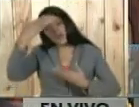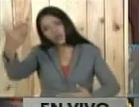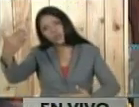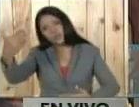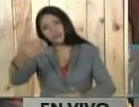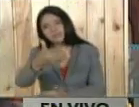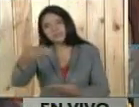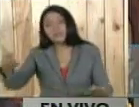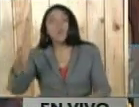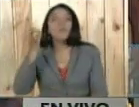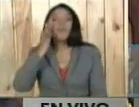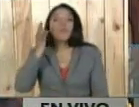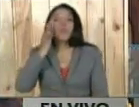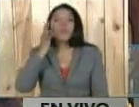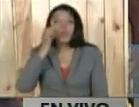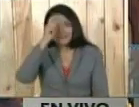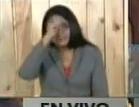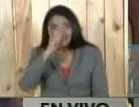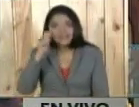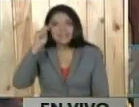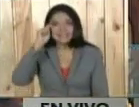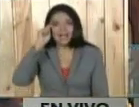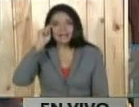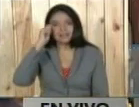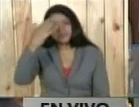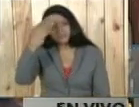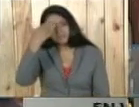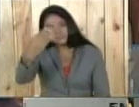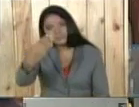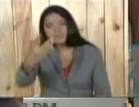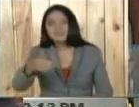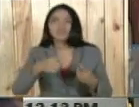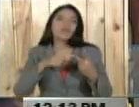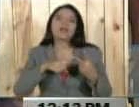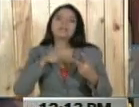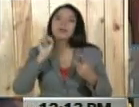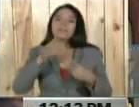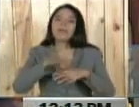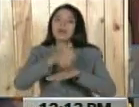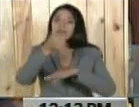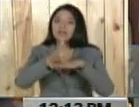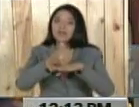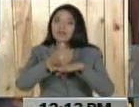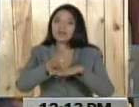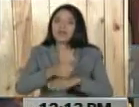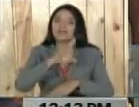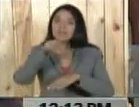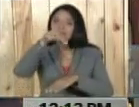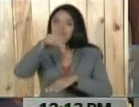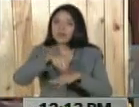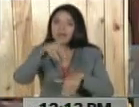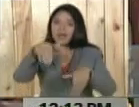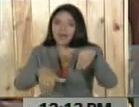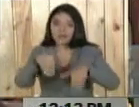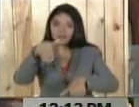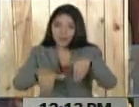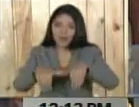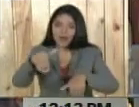a la rectora Tibisay Lucena, a la Junta Directiva del Consejo Nacional Electoral.